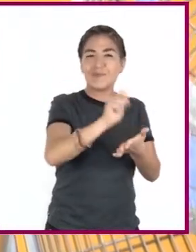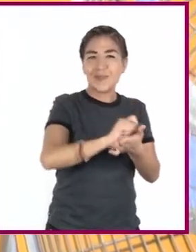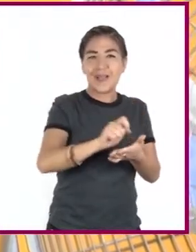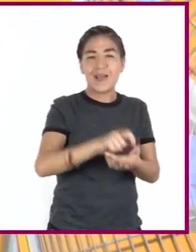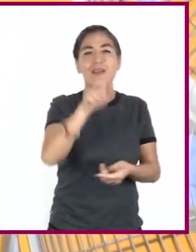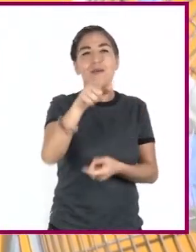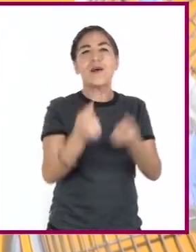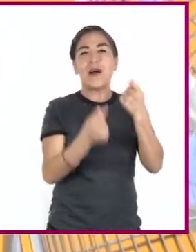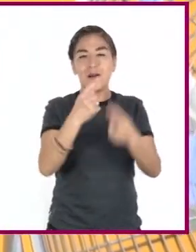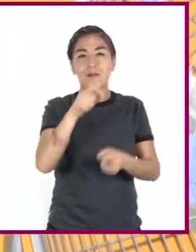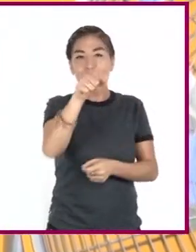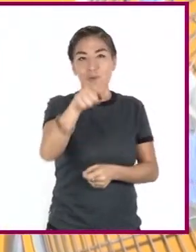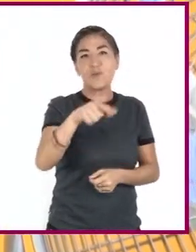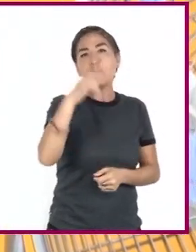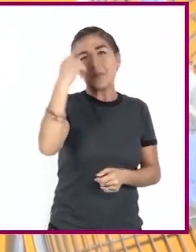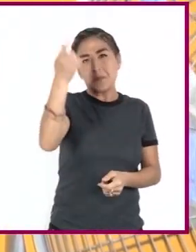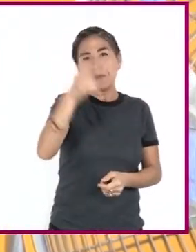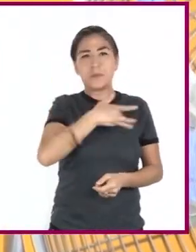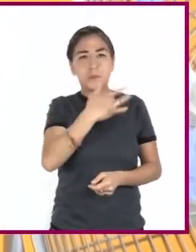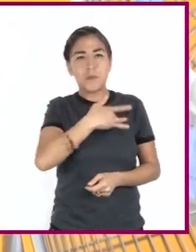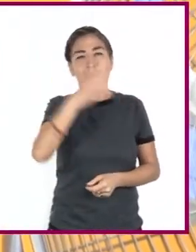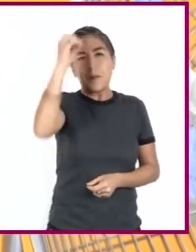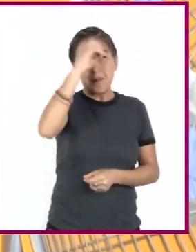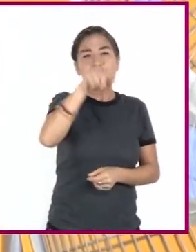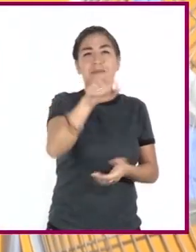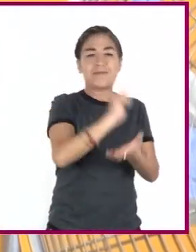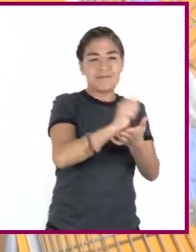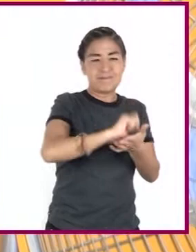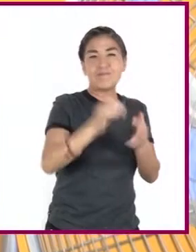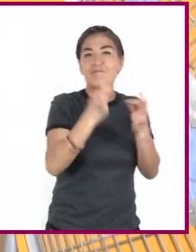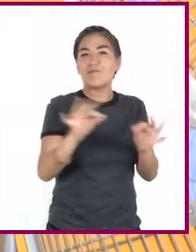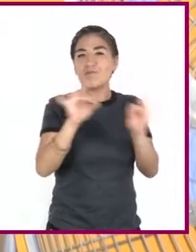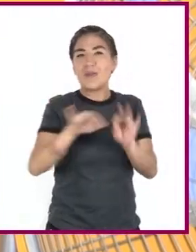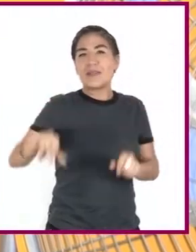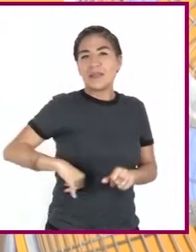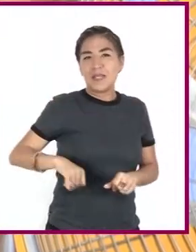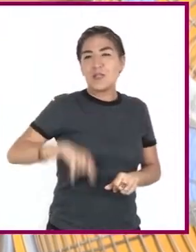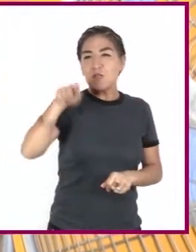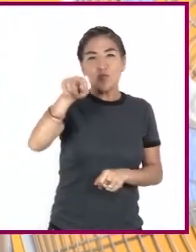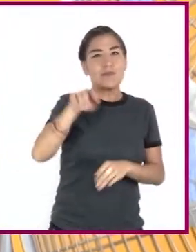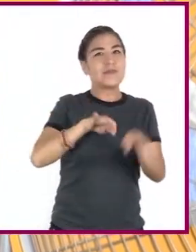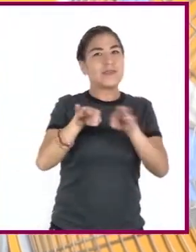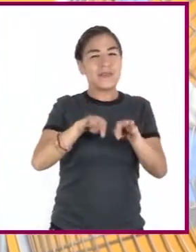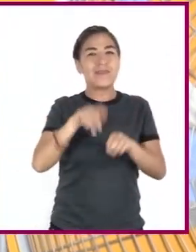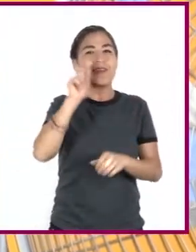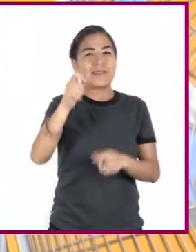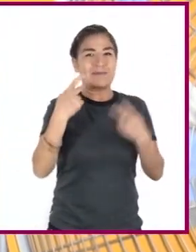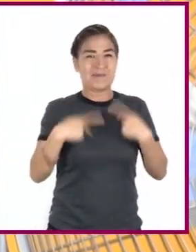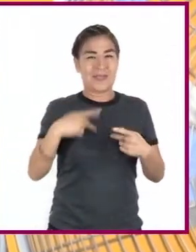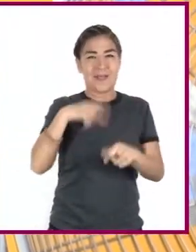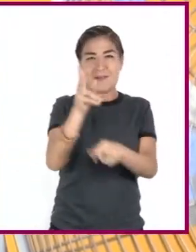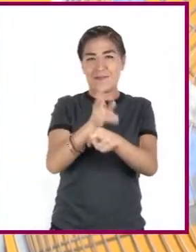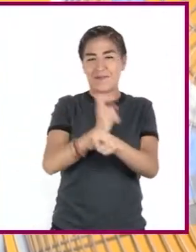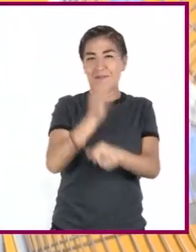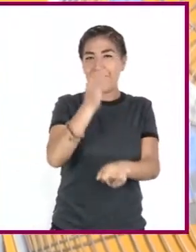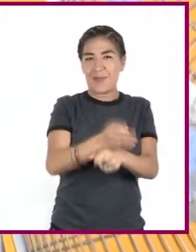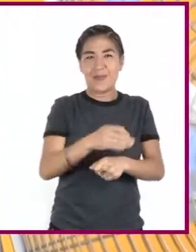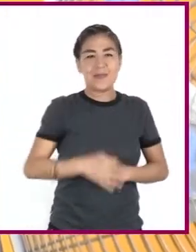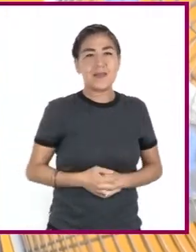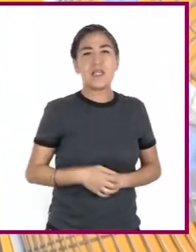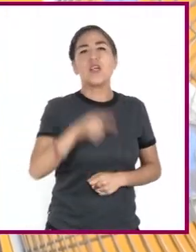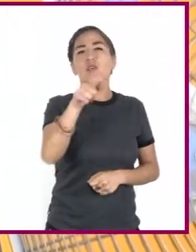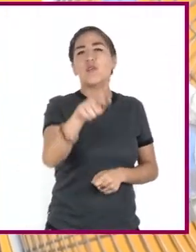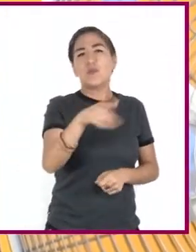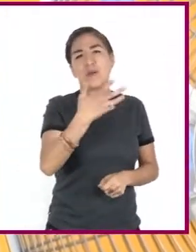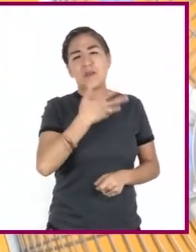de lo que a su consideración sean los aspectos más relevantes de la vida y obra de nuestro invitado. Si les surgen